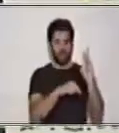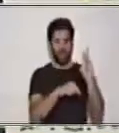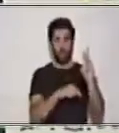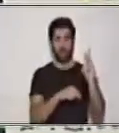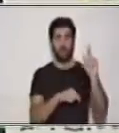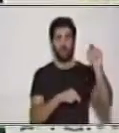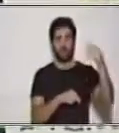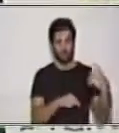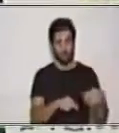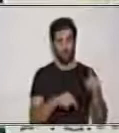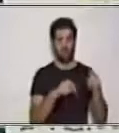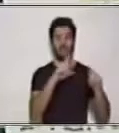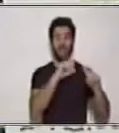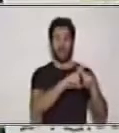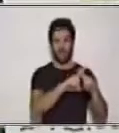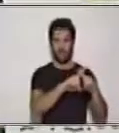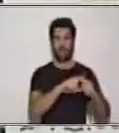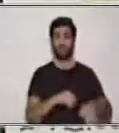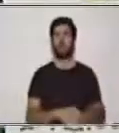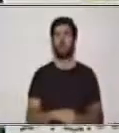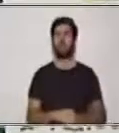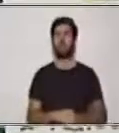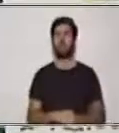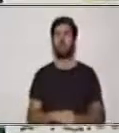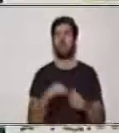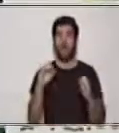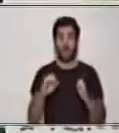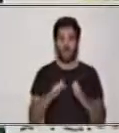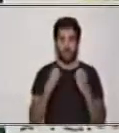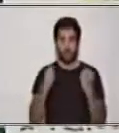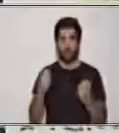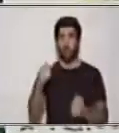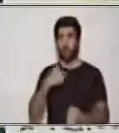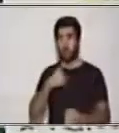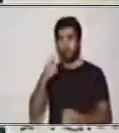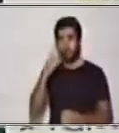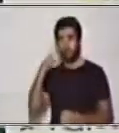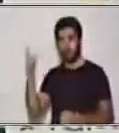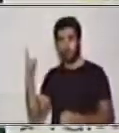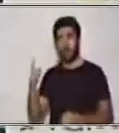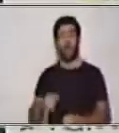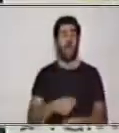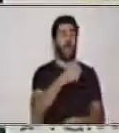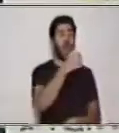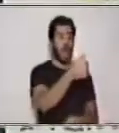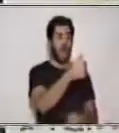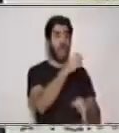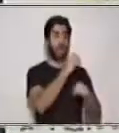y a esta la he llamado X. Entonces yo aquí tengo A por Y,